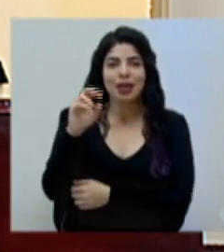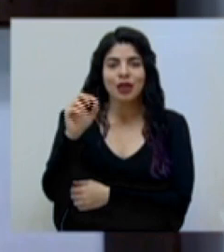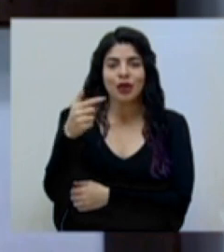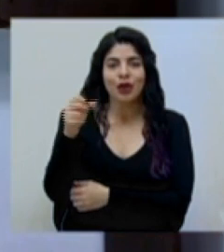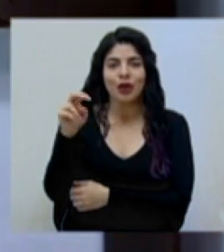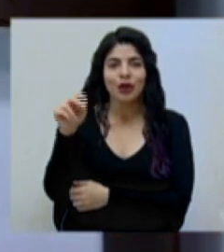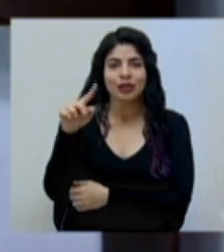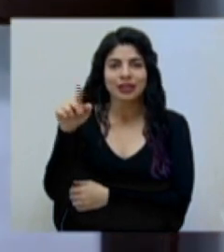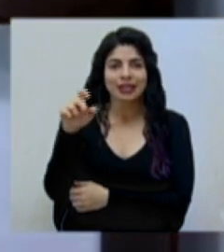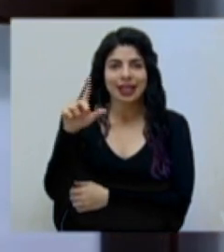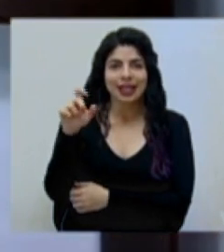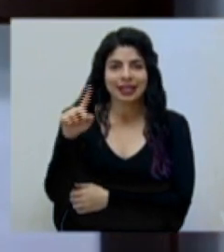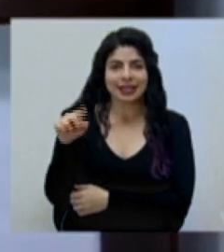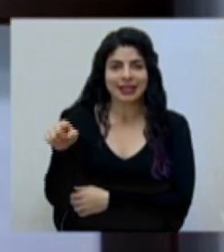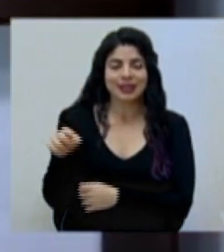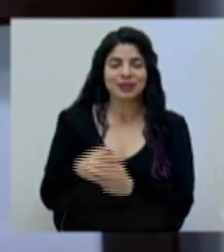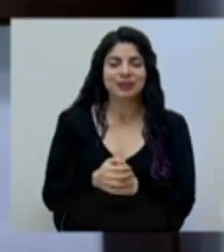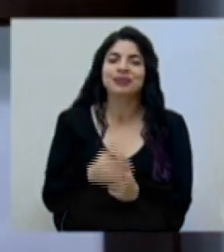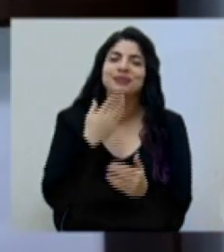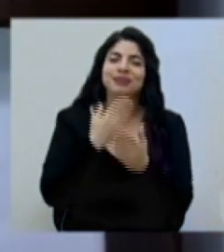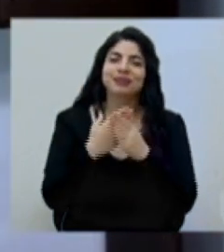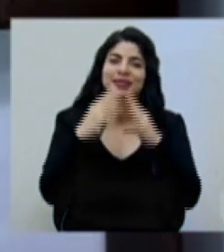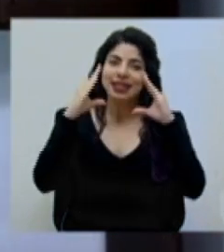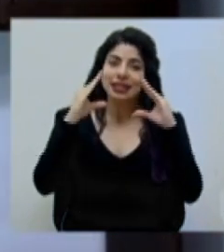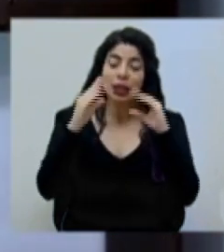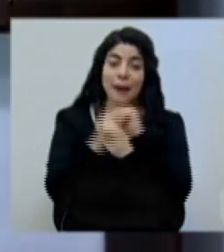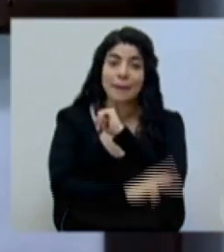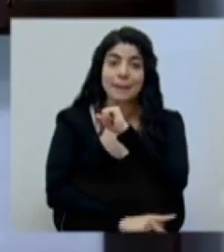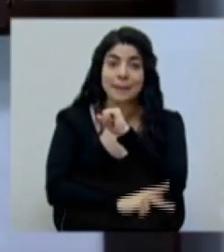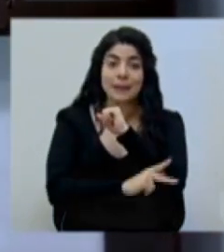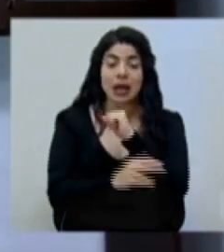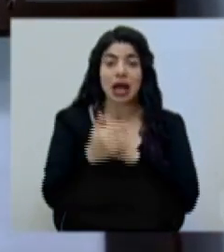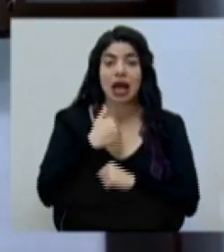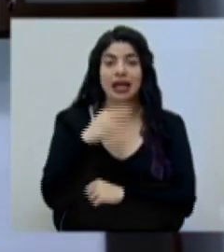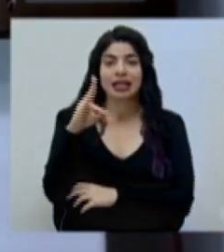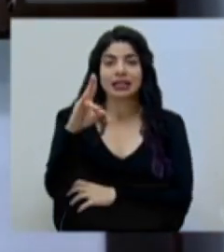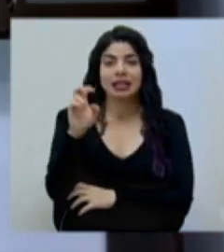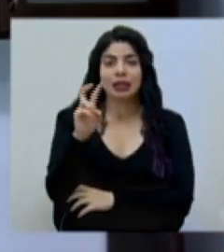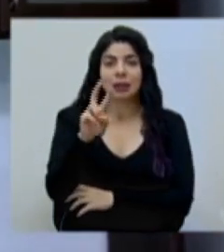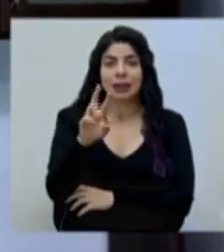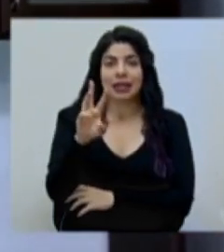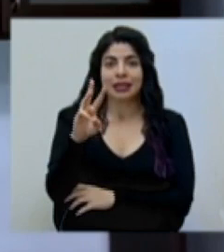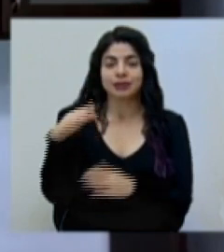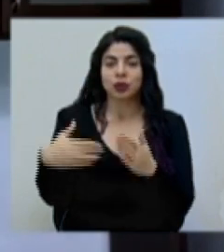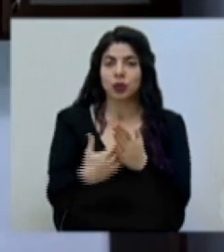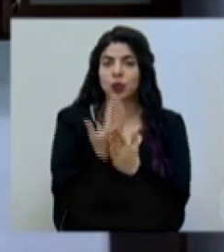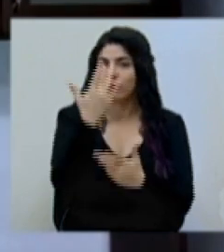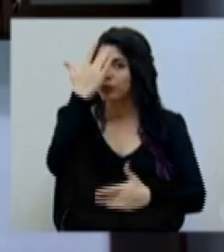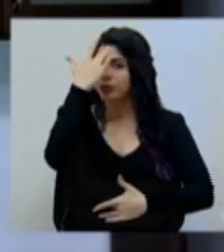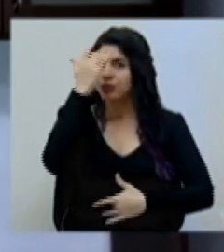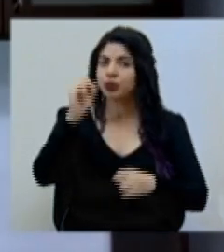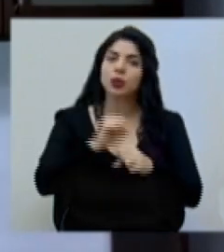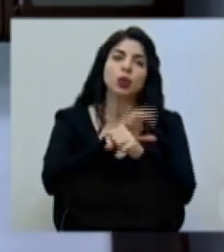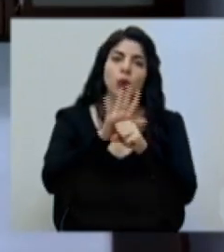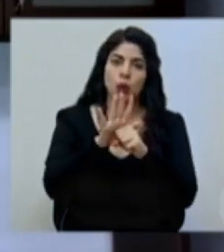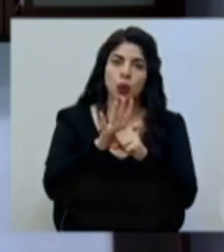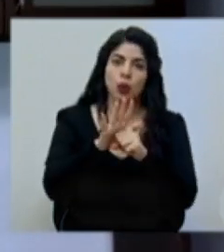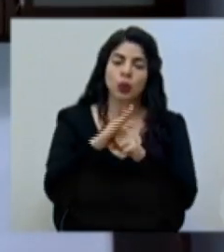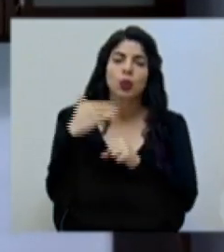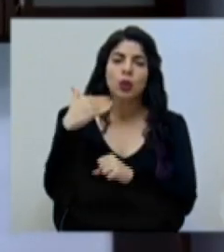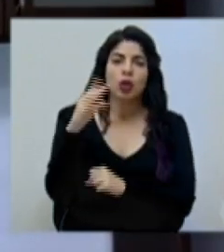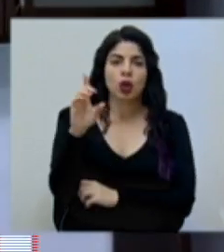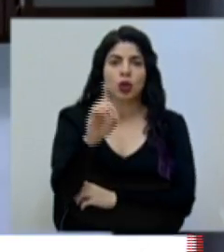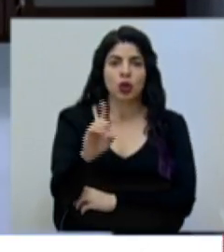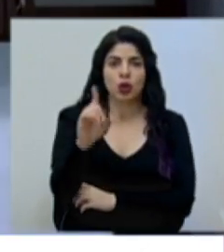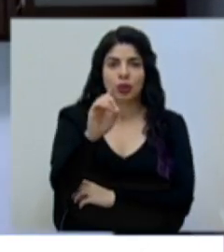González. Buenas tardes. El país registró 726 casos nuevos de COVID-19 el día